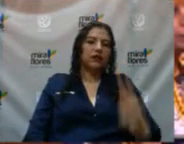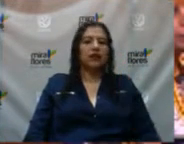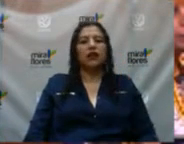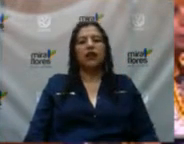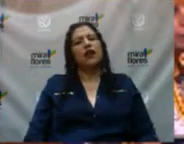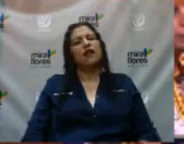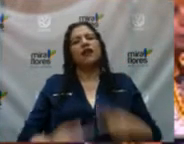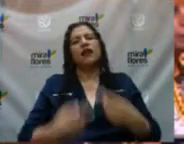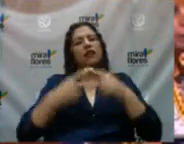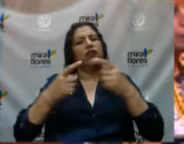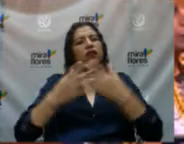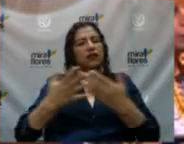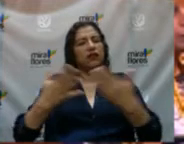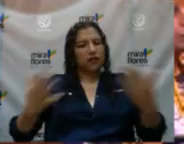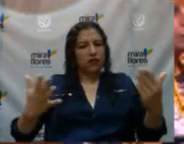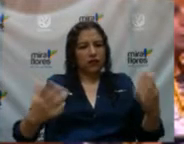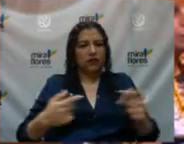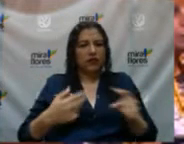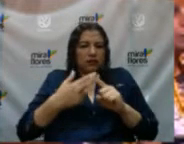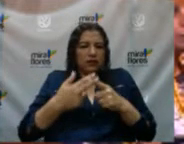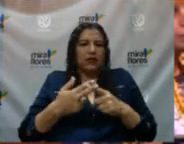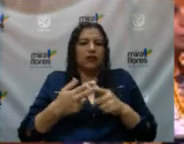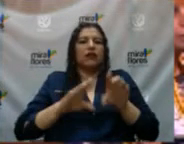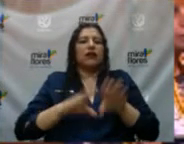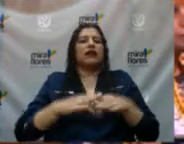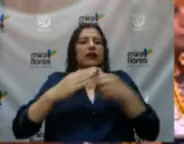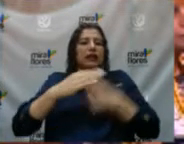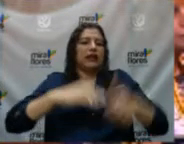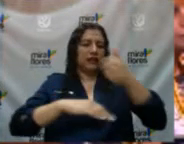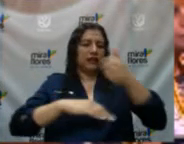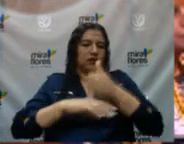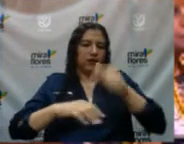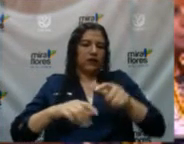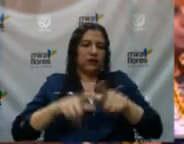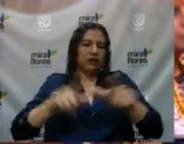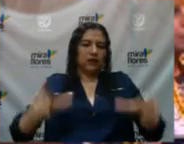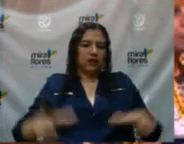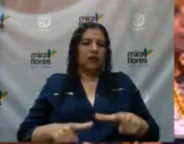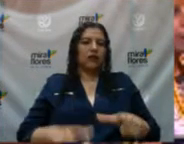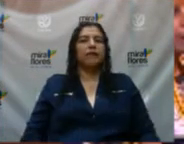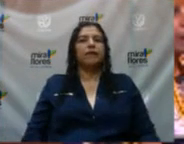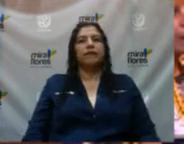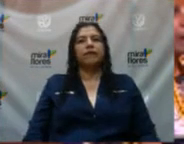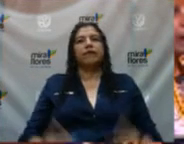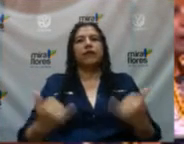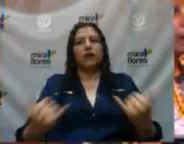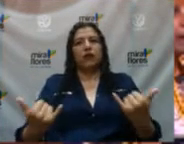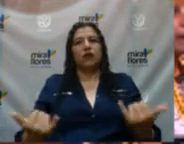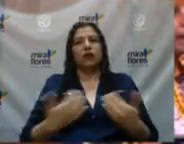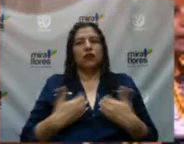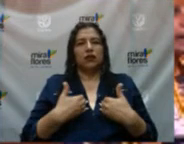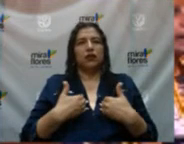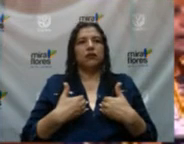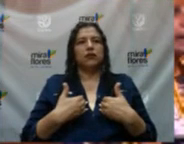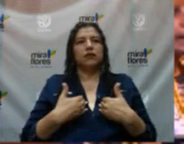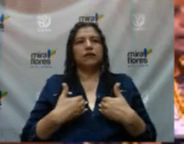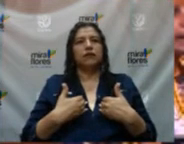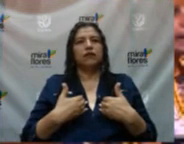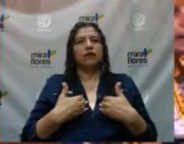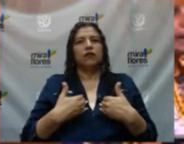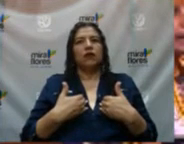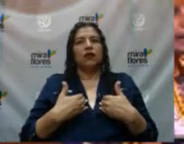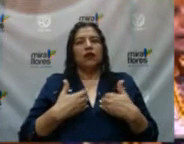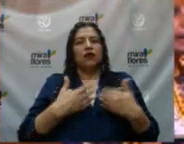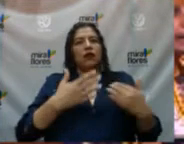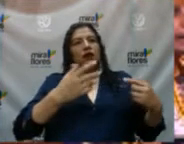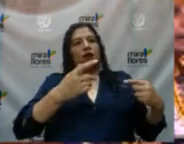de hechos devienen en la creación de la jurisdicción distrital que hoy tenemos con esa tradición y con un